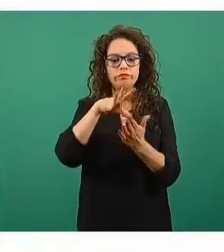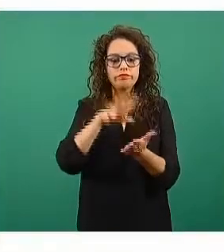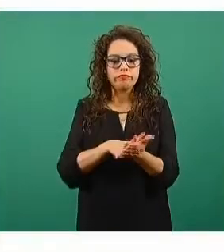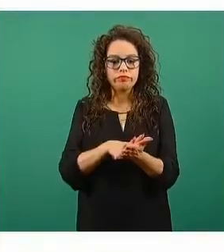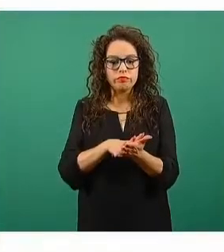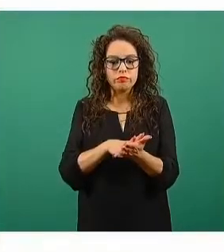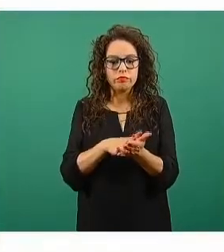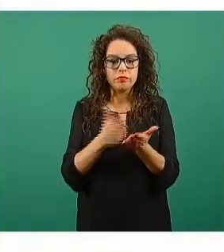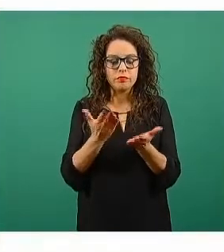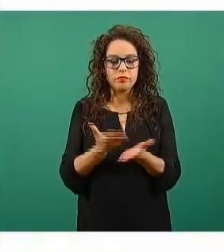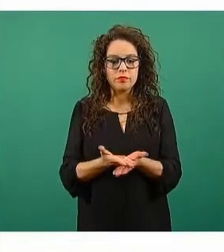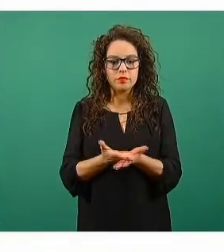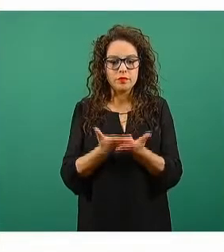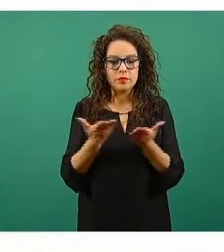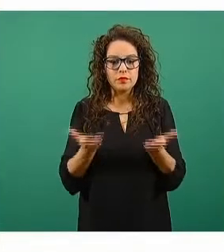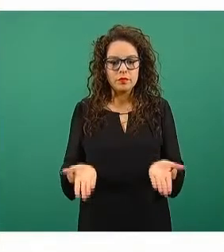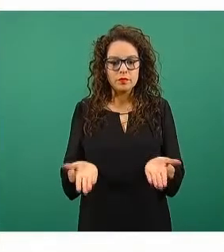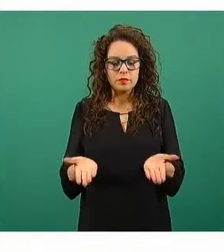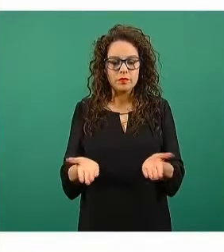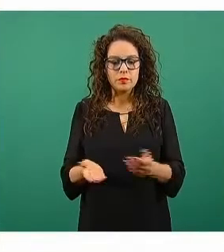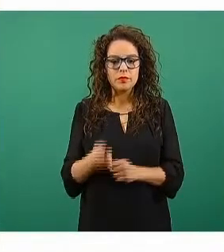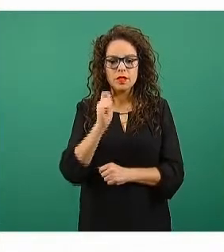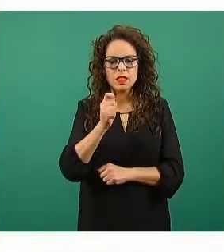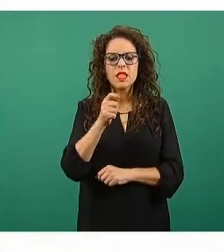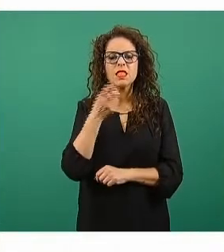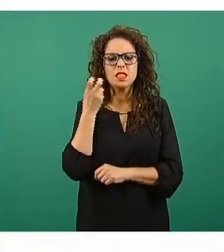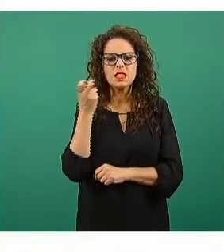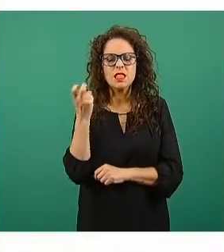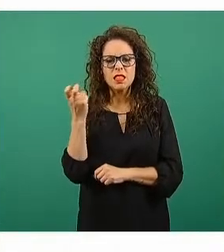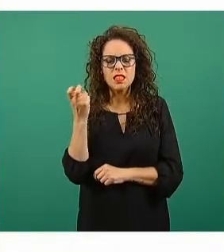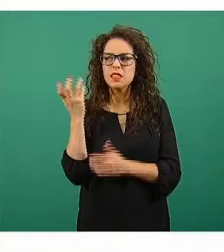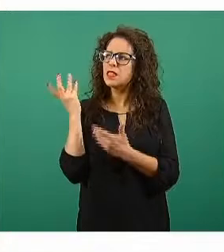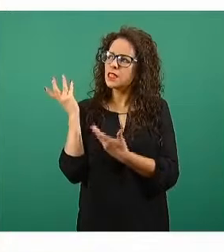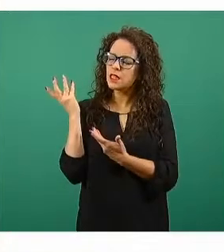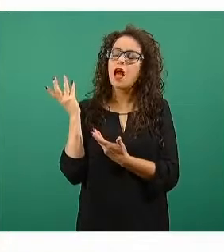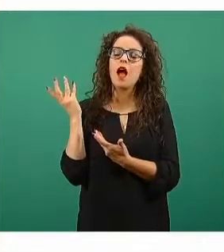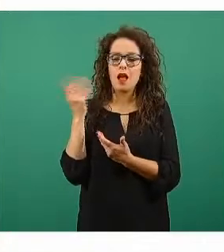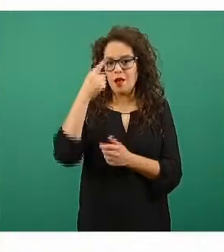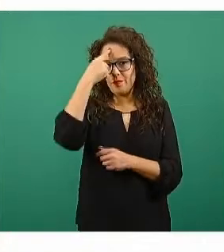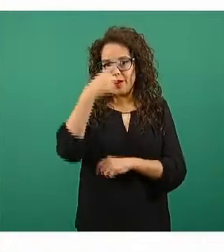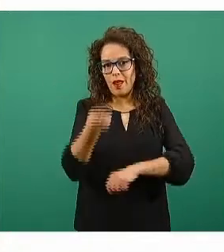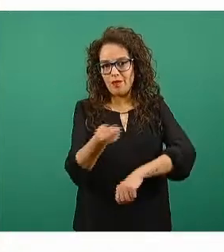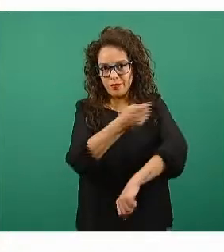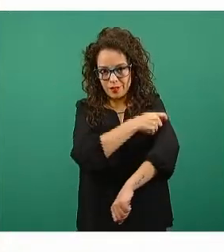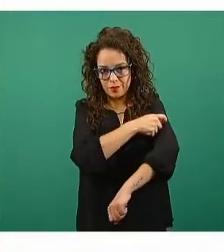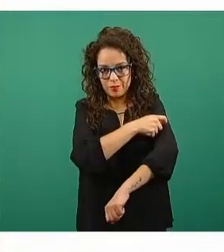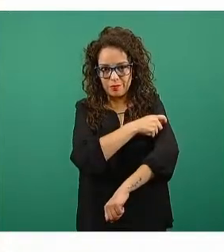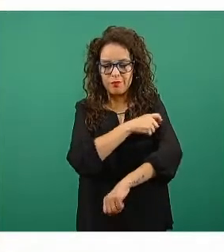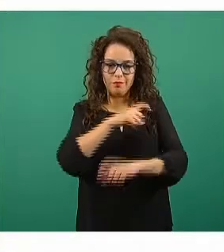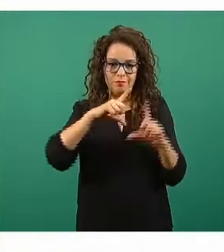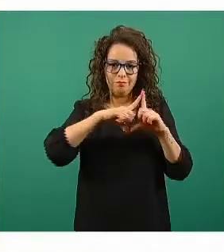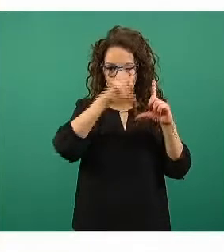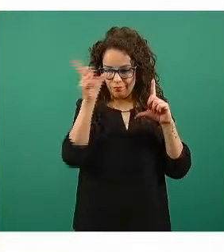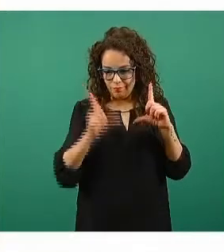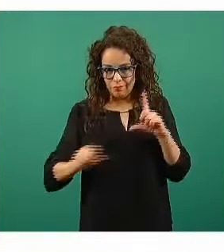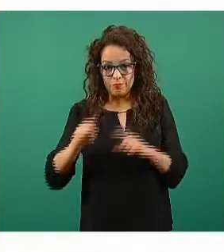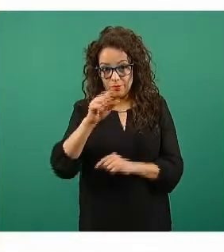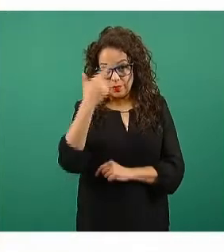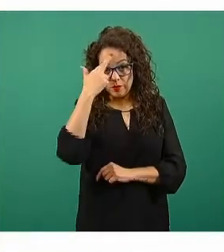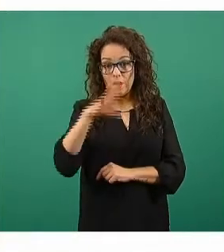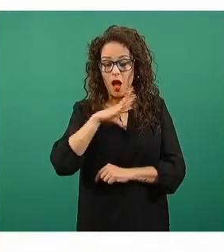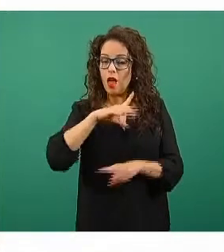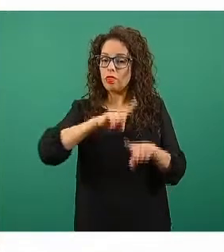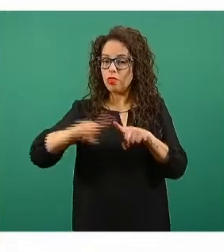ya para la Estrategia Nacional de Vacunación. Recordemos que existen diferentes fases